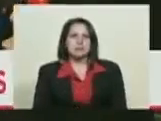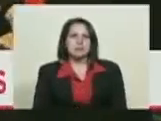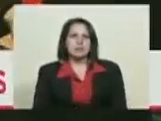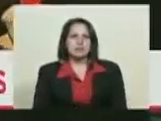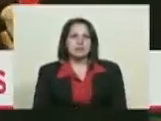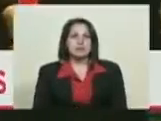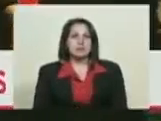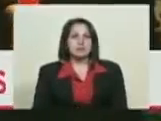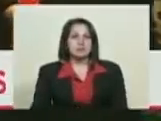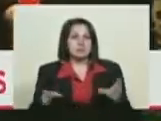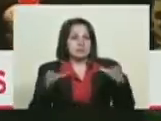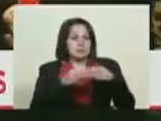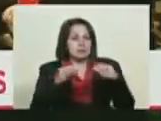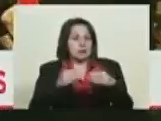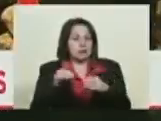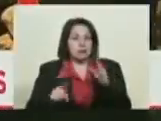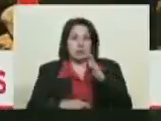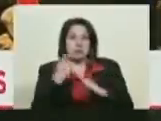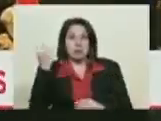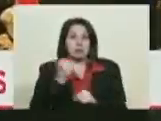Plan chamba juvenil, pues.